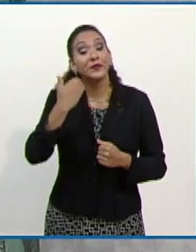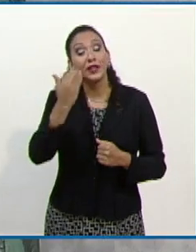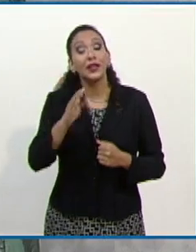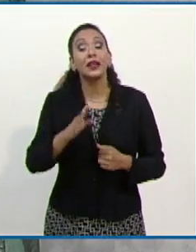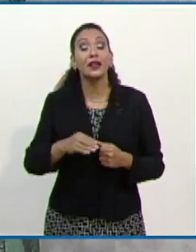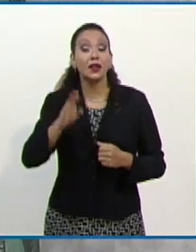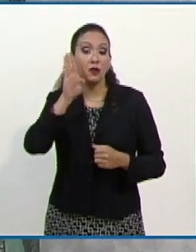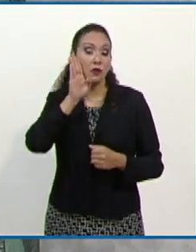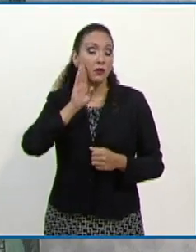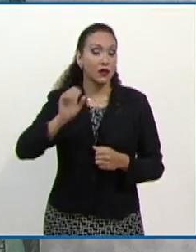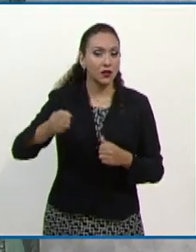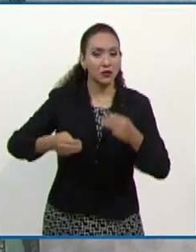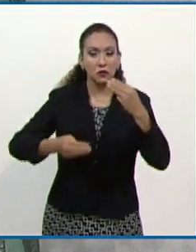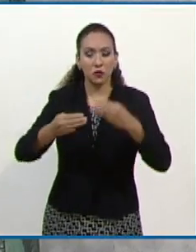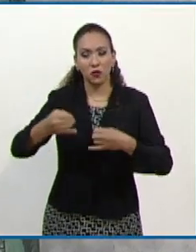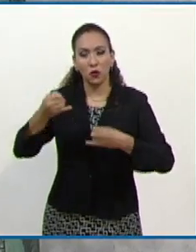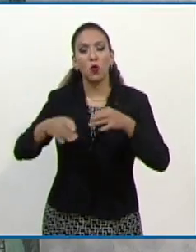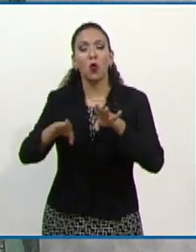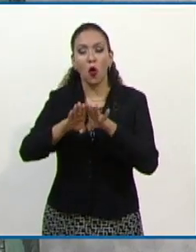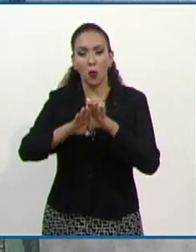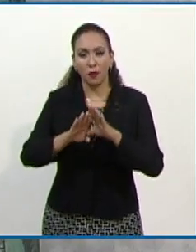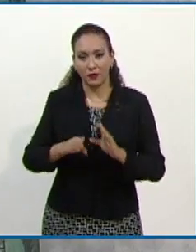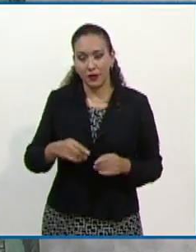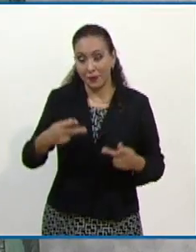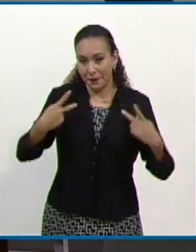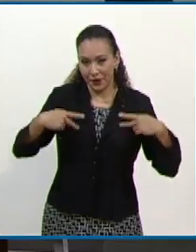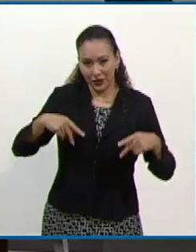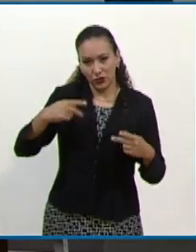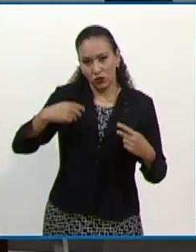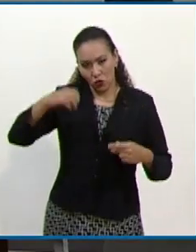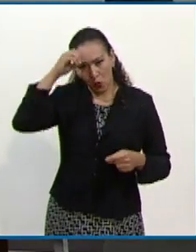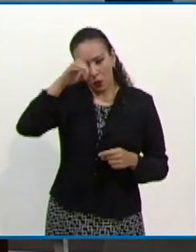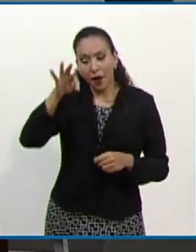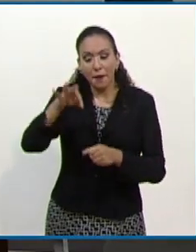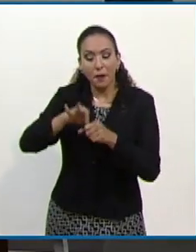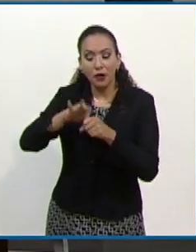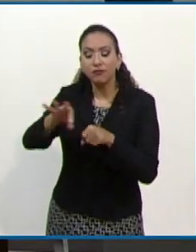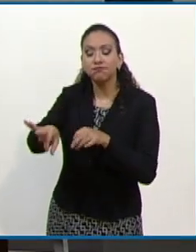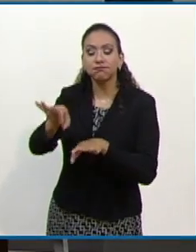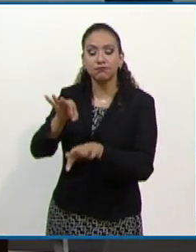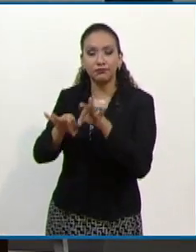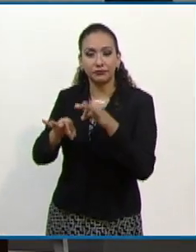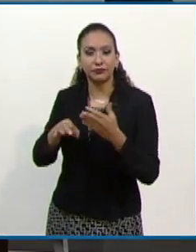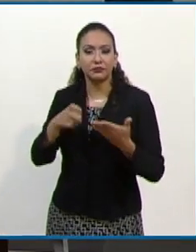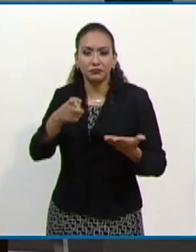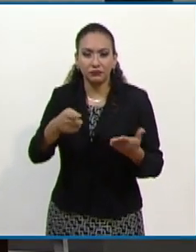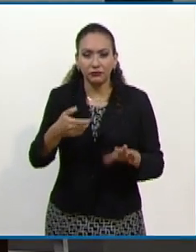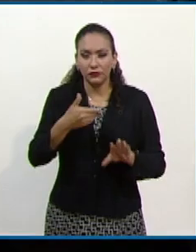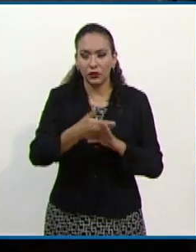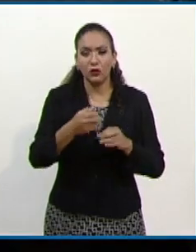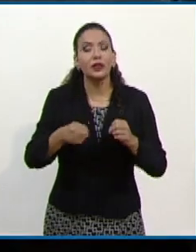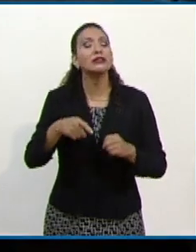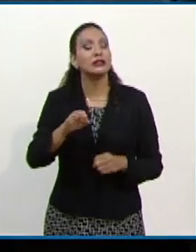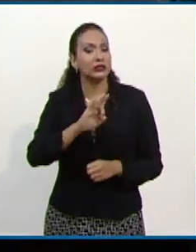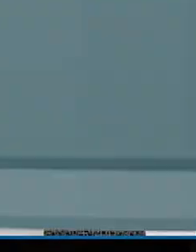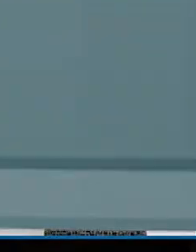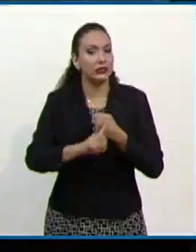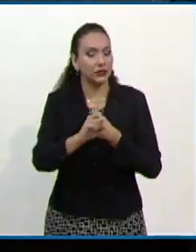personas juzgadoras a través del voto popular, no mejorará el sistema de justicia. Por el contrario, podría afectarlo.